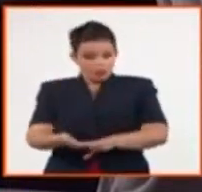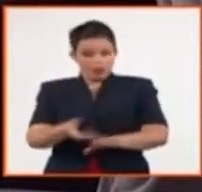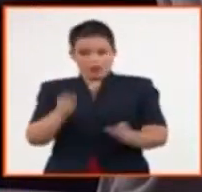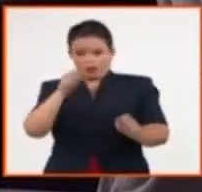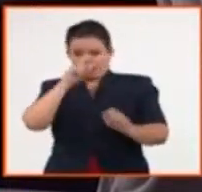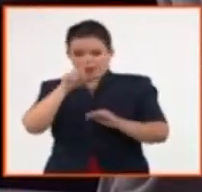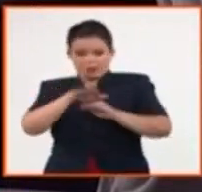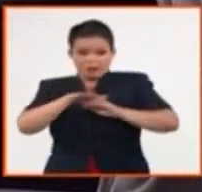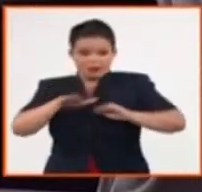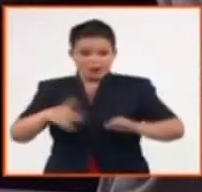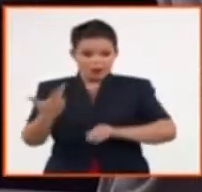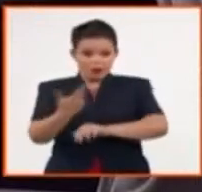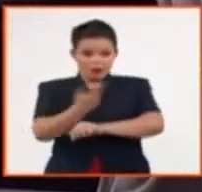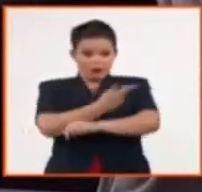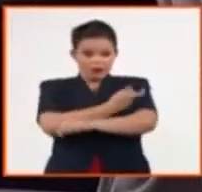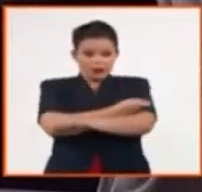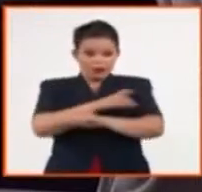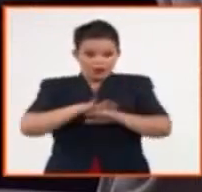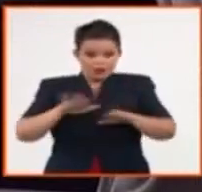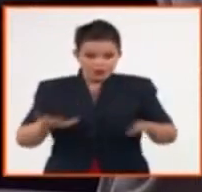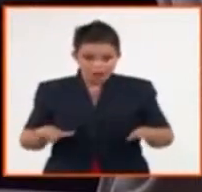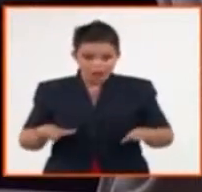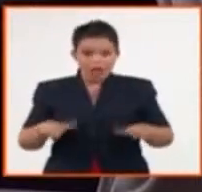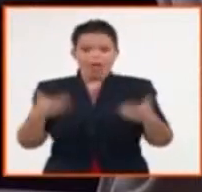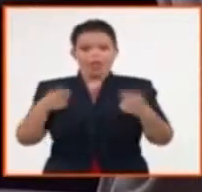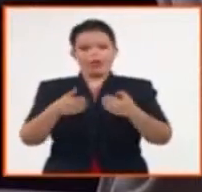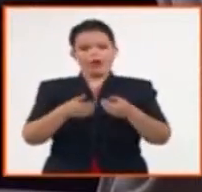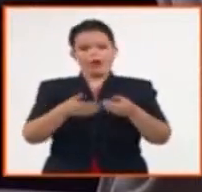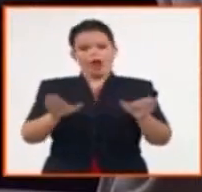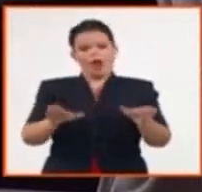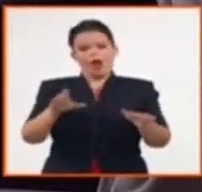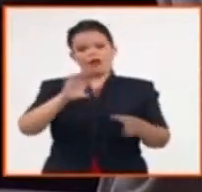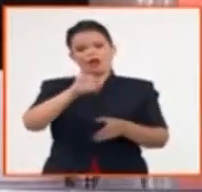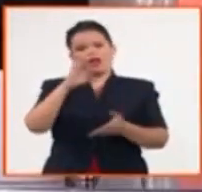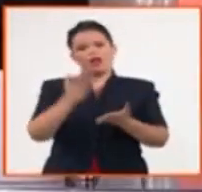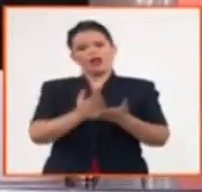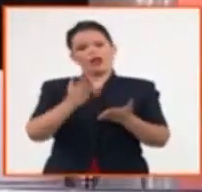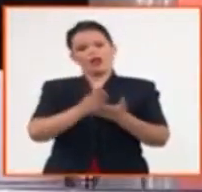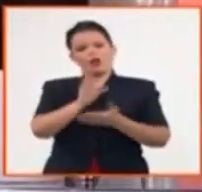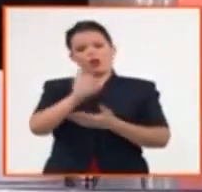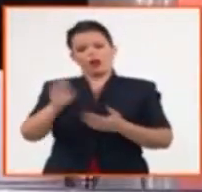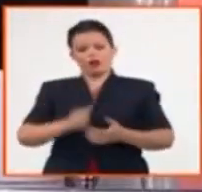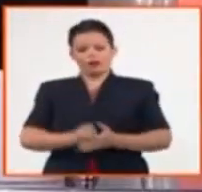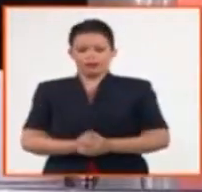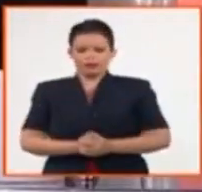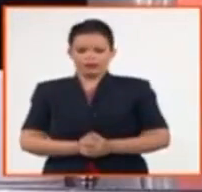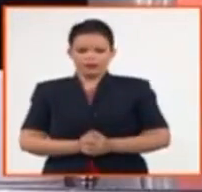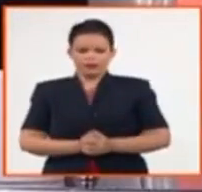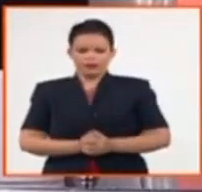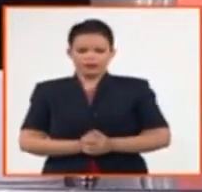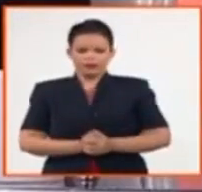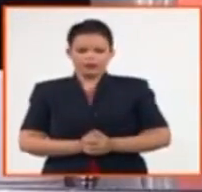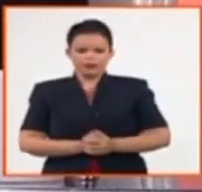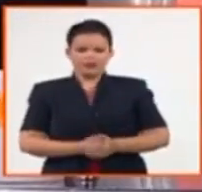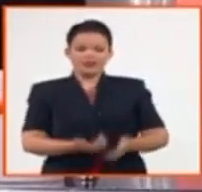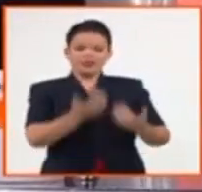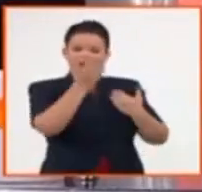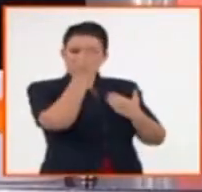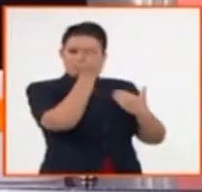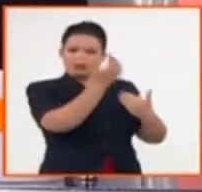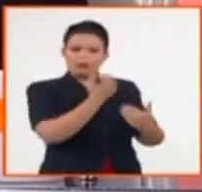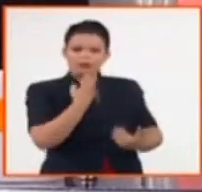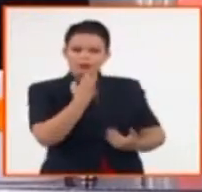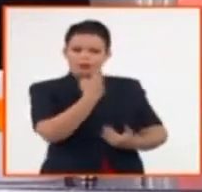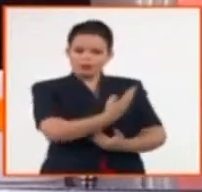son los detalles que nos puede brindar? ¿Cómo ha sido el proceso de organización? Un saludo para usted, Randy, y para toda la población cubana que está en sintonía con este